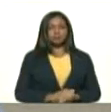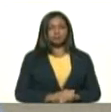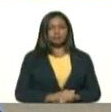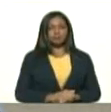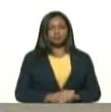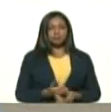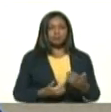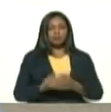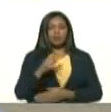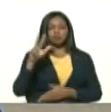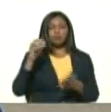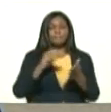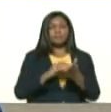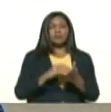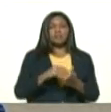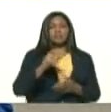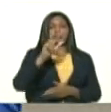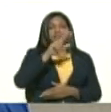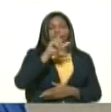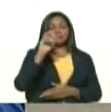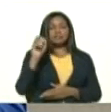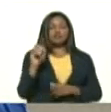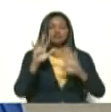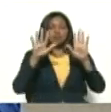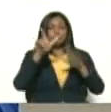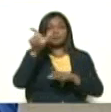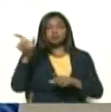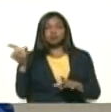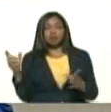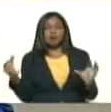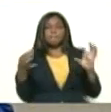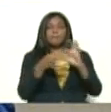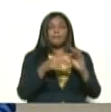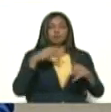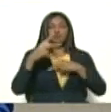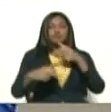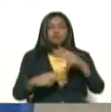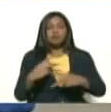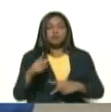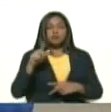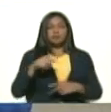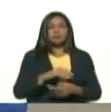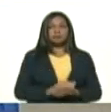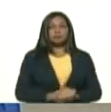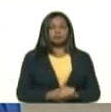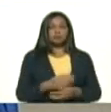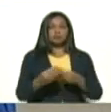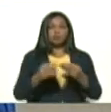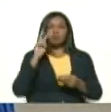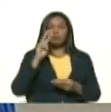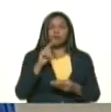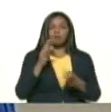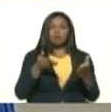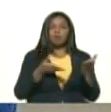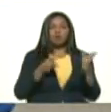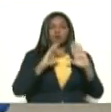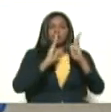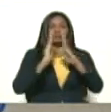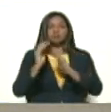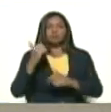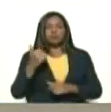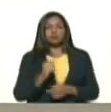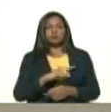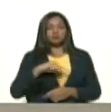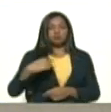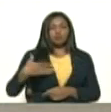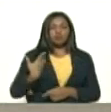Más de 2.310 industrias del país, unidades productivas. Y como hay ese nivel de organización,